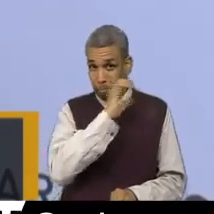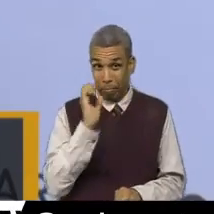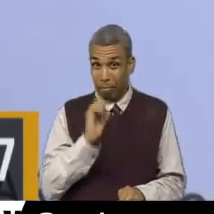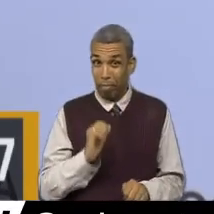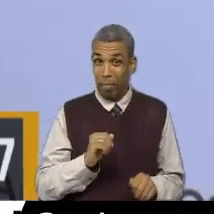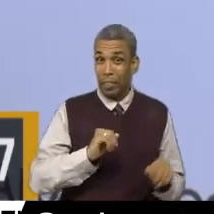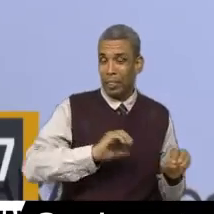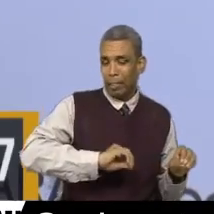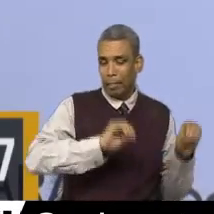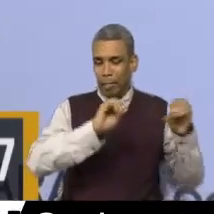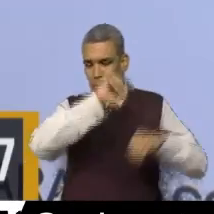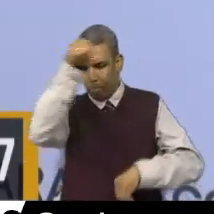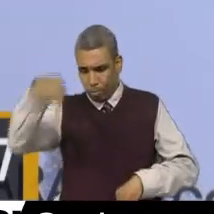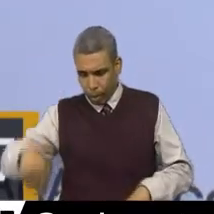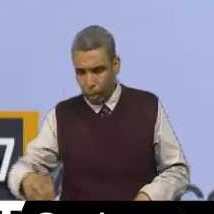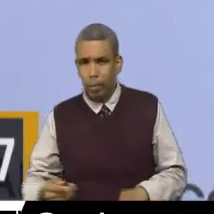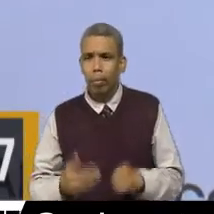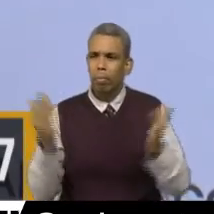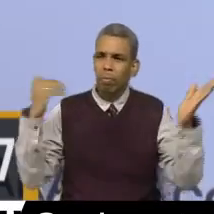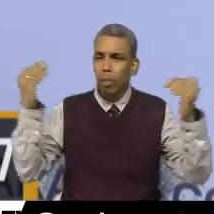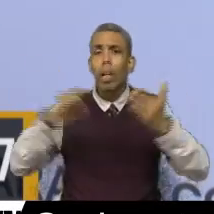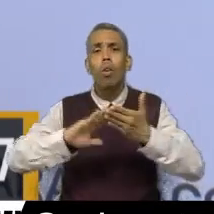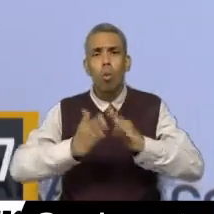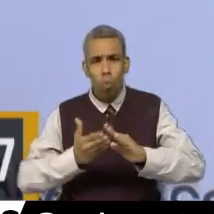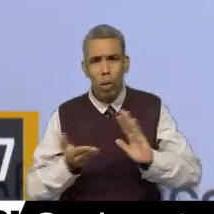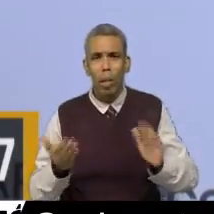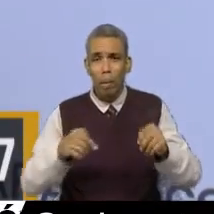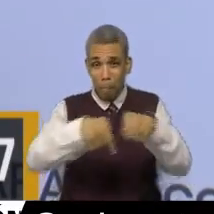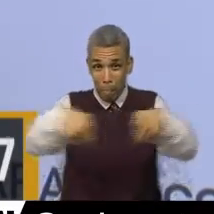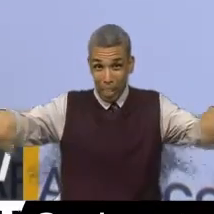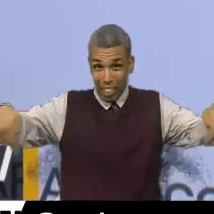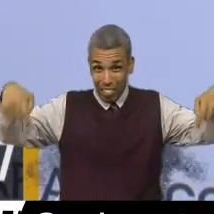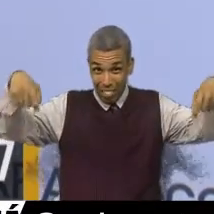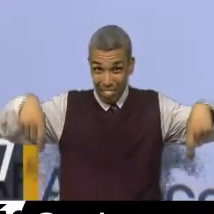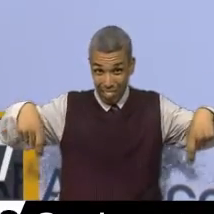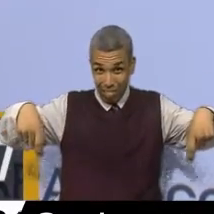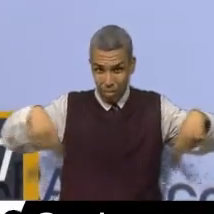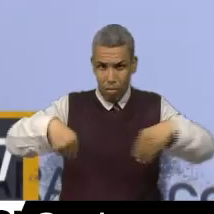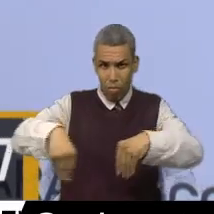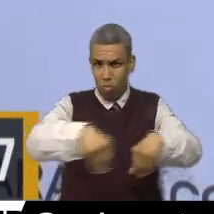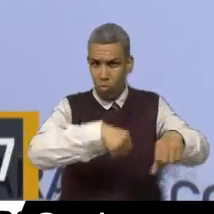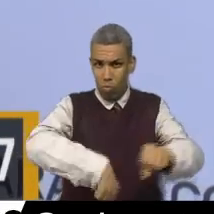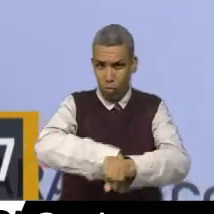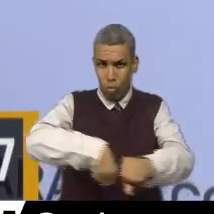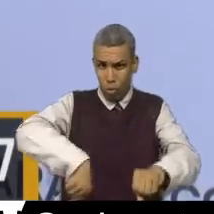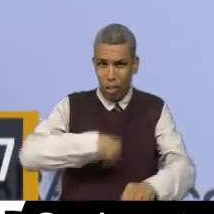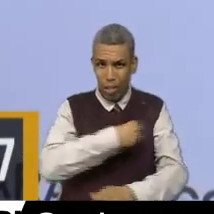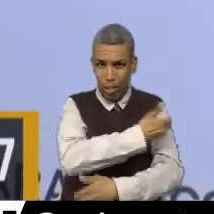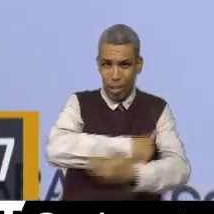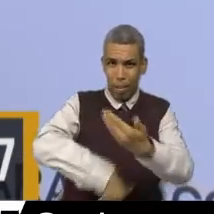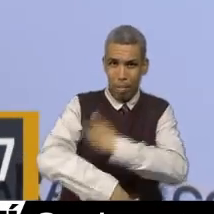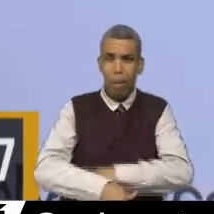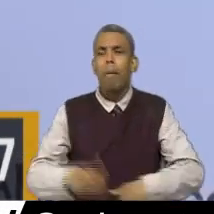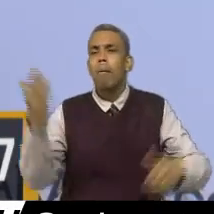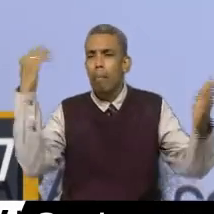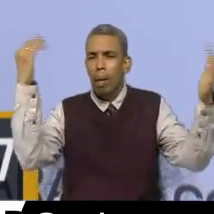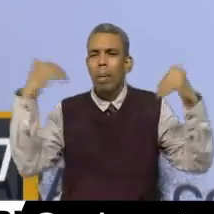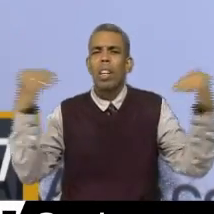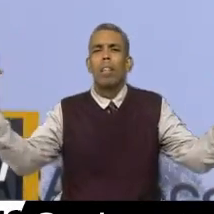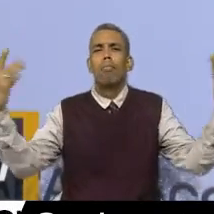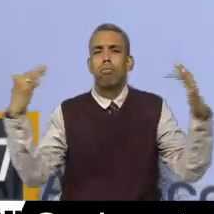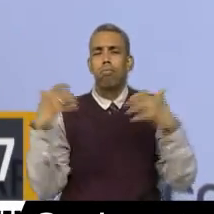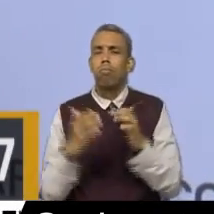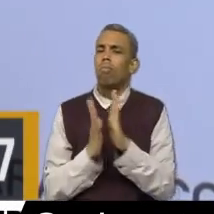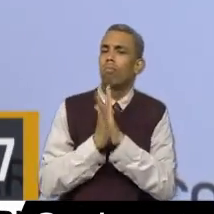las personas conozcan, vengan a los stand y pues conozcan más allá de qué hacemos cada día, de todos los servicios que les